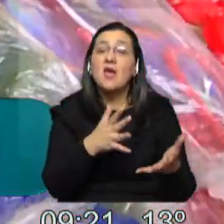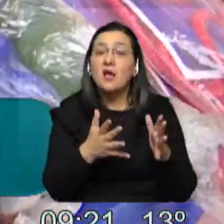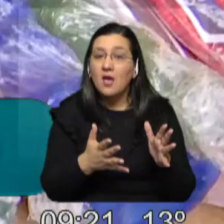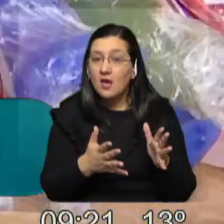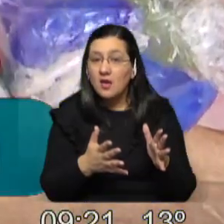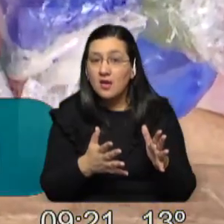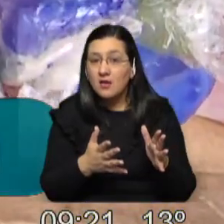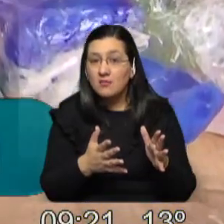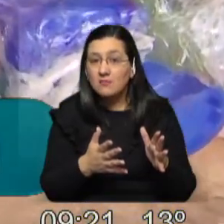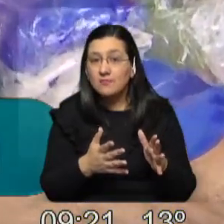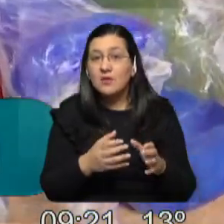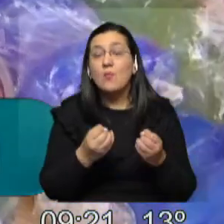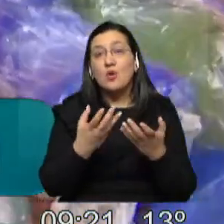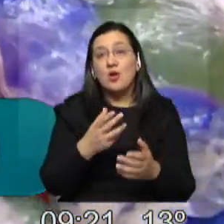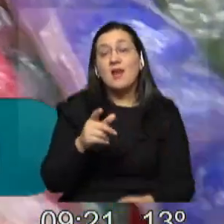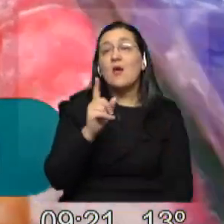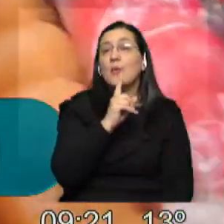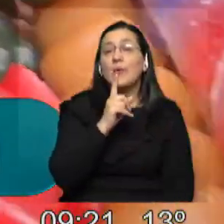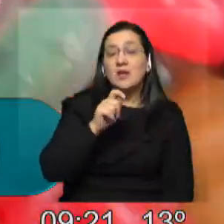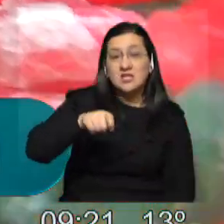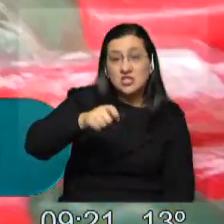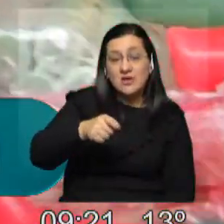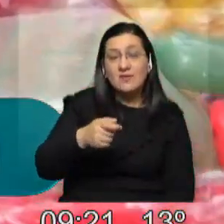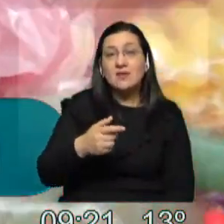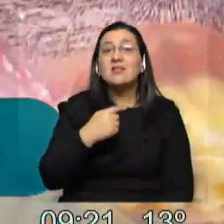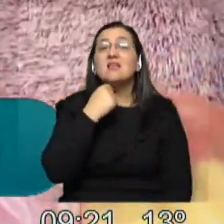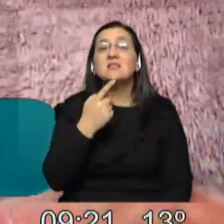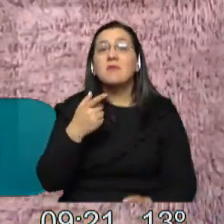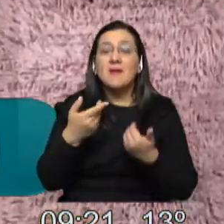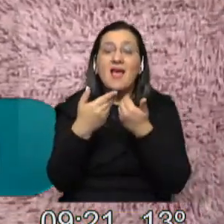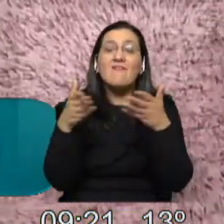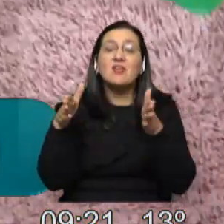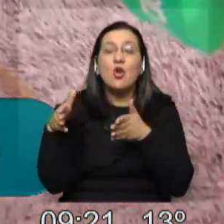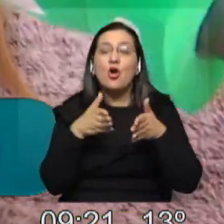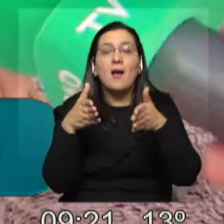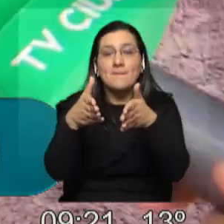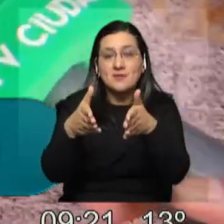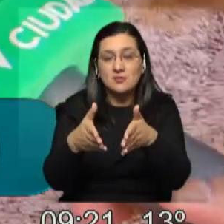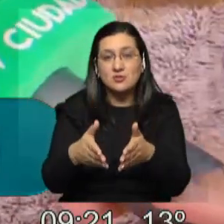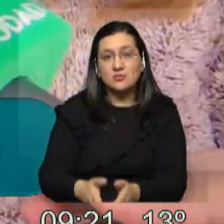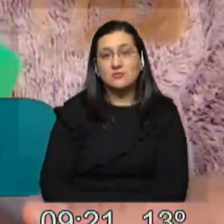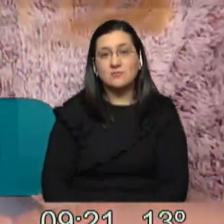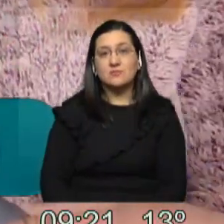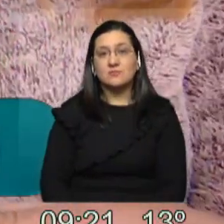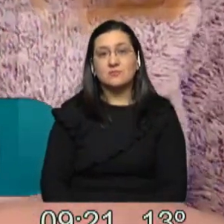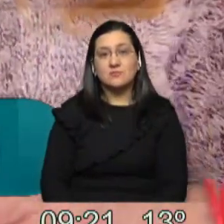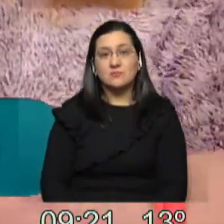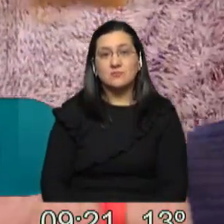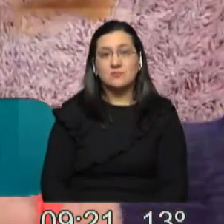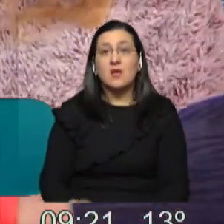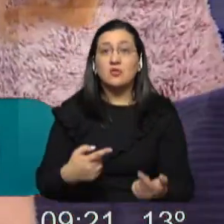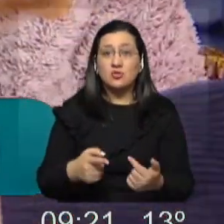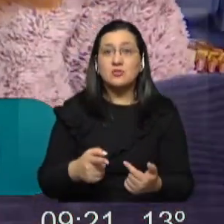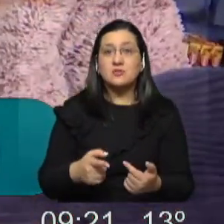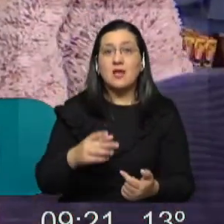servir? La vela de llave te sirve para abrir los caminos, la vela de llave te sirve para abrir los caminos, entonces